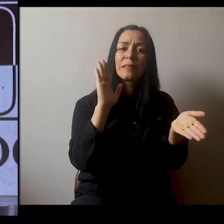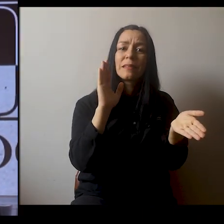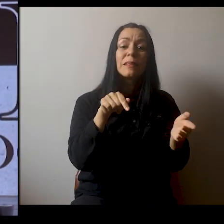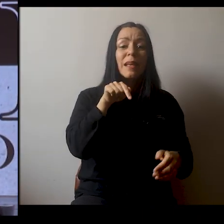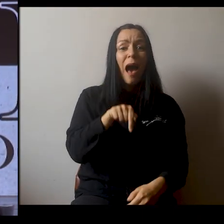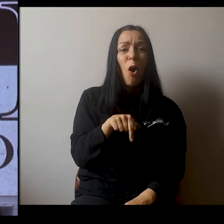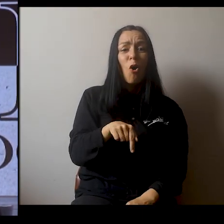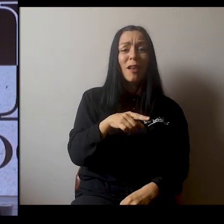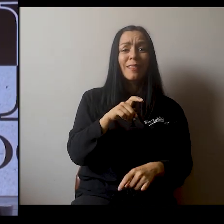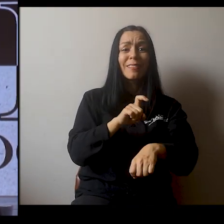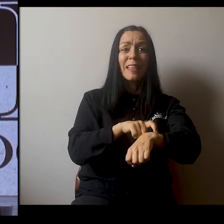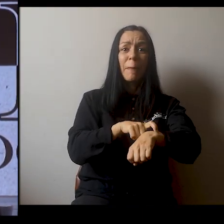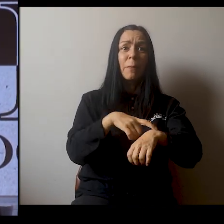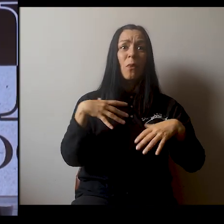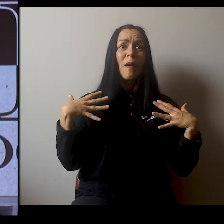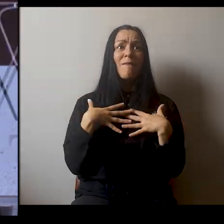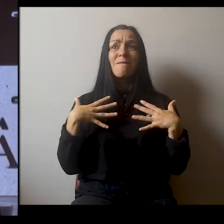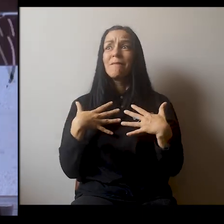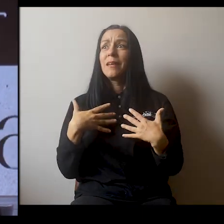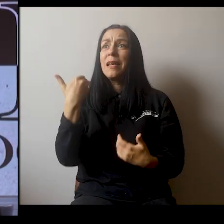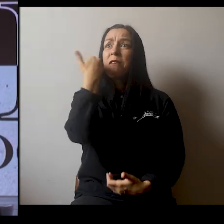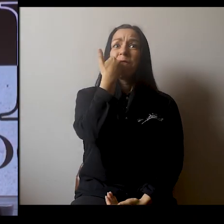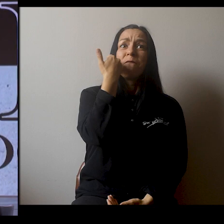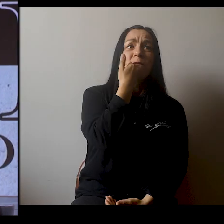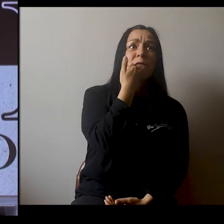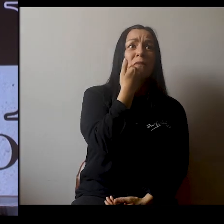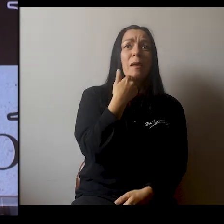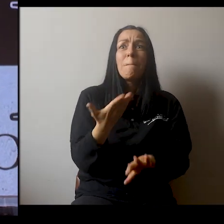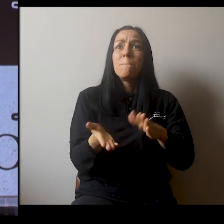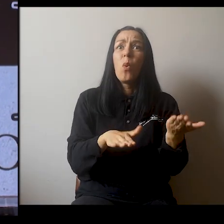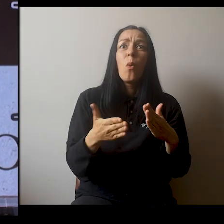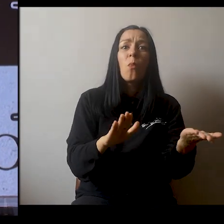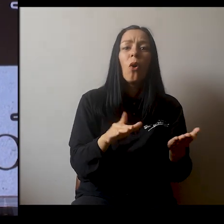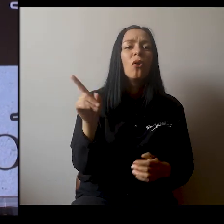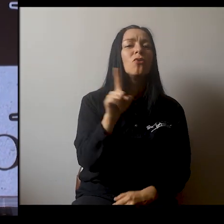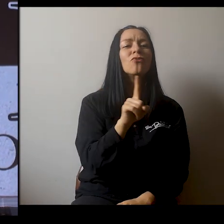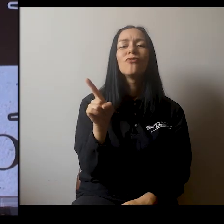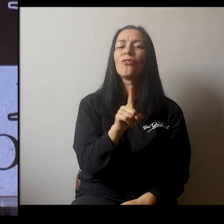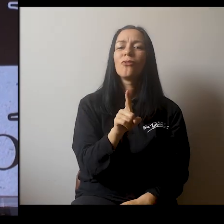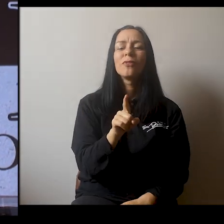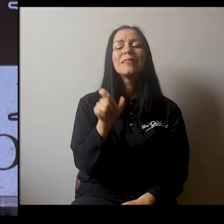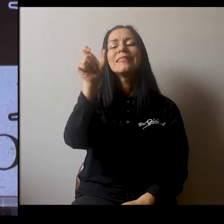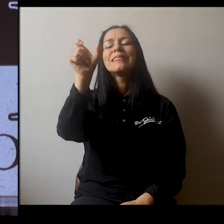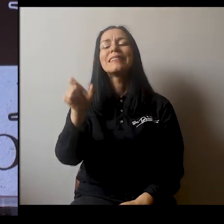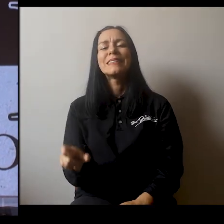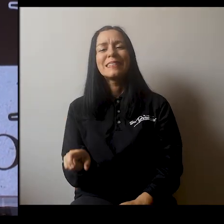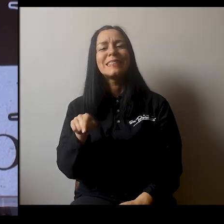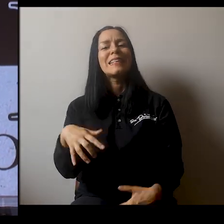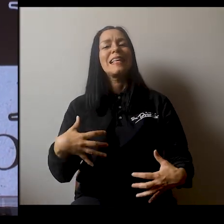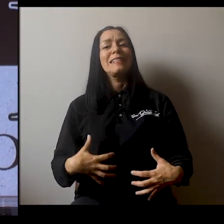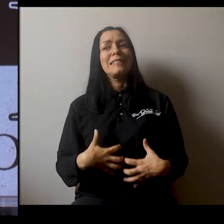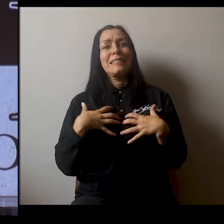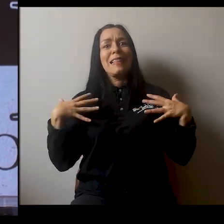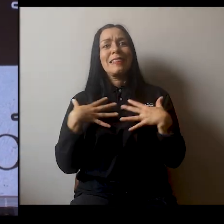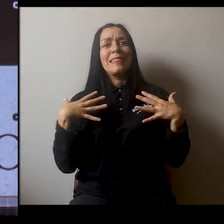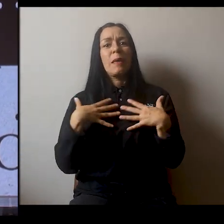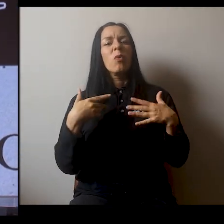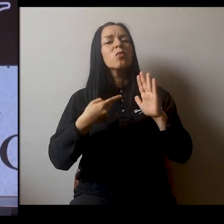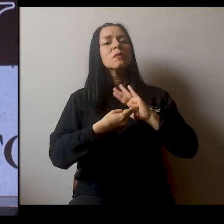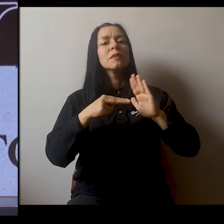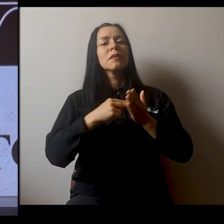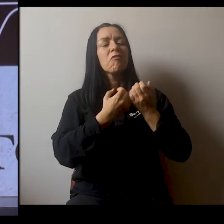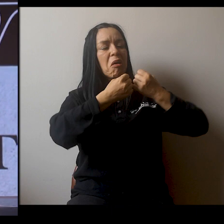algo que va a matar a más personas en este tiempo, no es la plaga, sino el temor. Porque el temor le abre